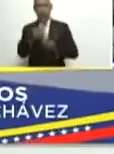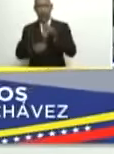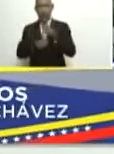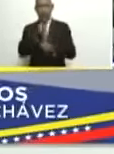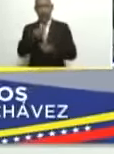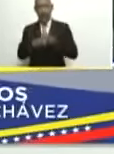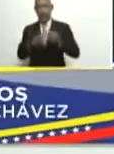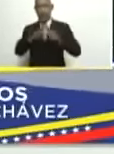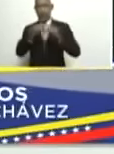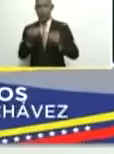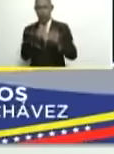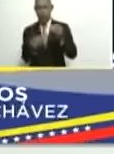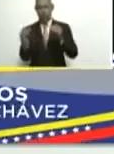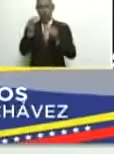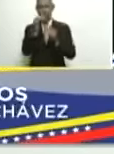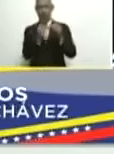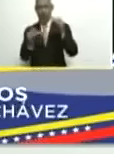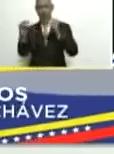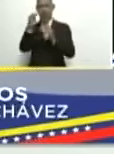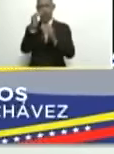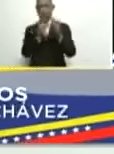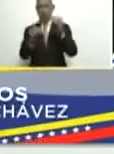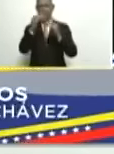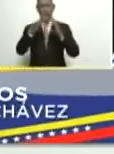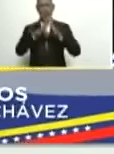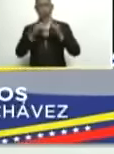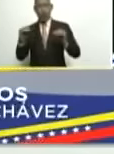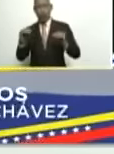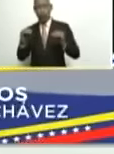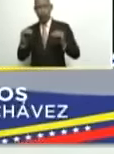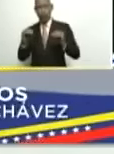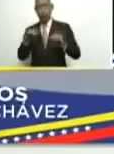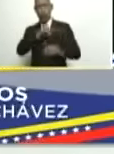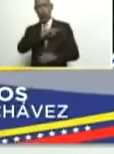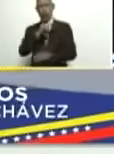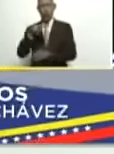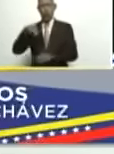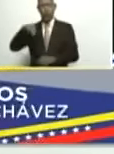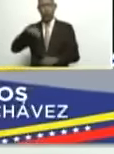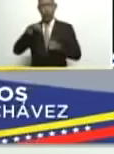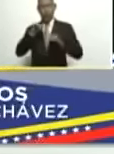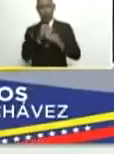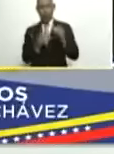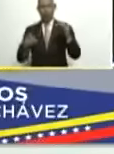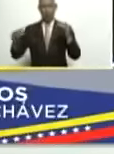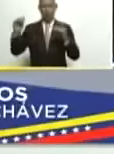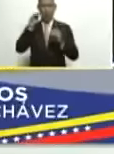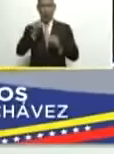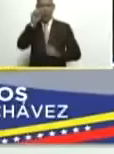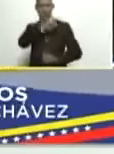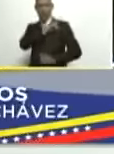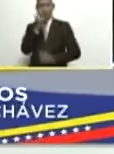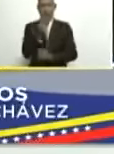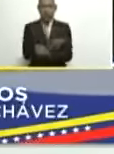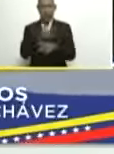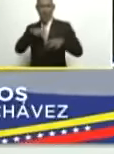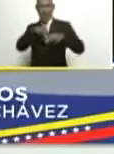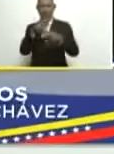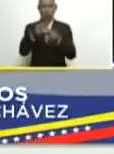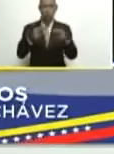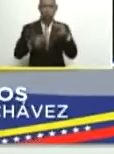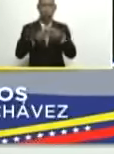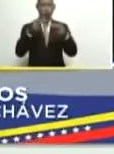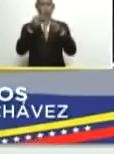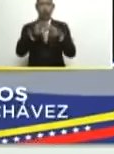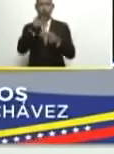Pero cada prueba que nos han puesto nos ha hecho más fuertes en el camino de la construcción